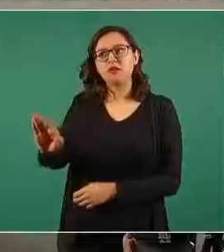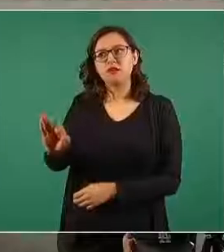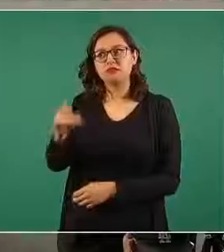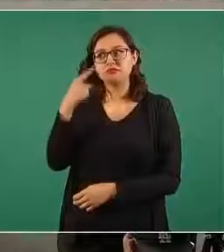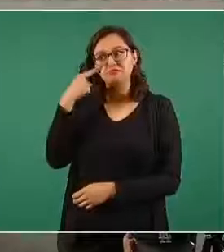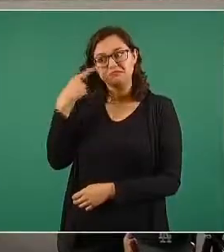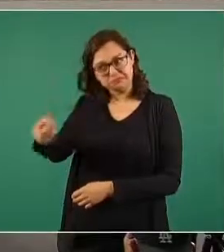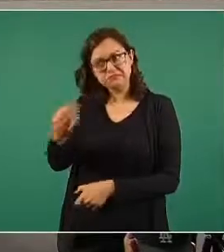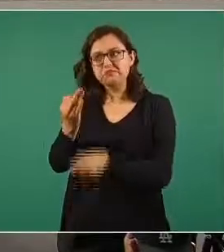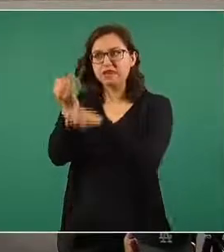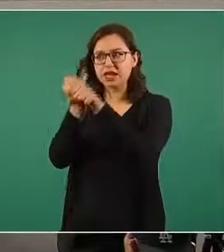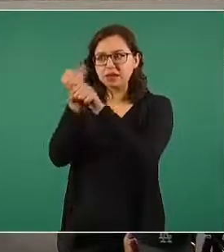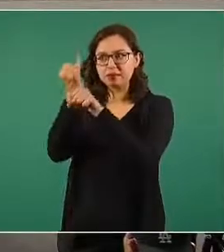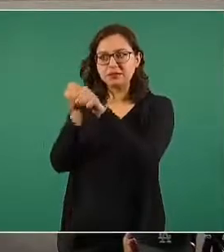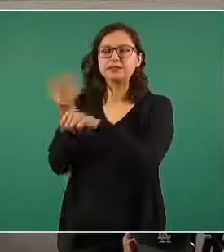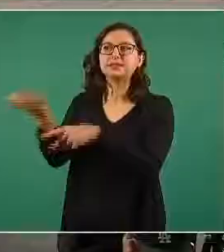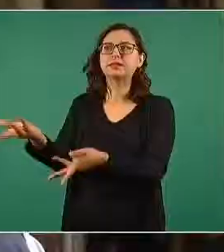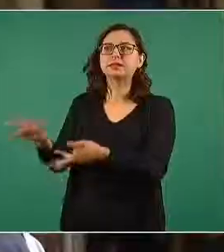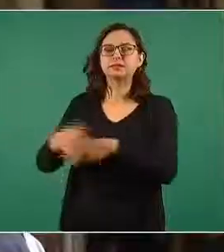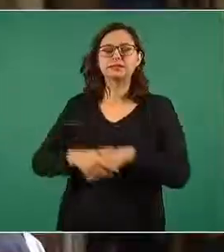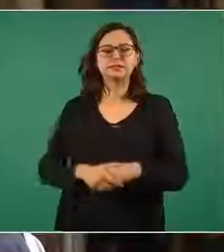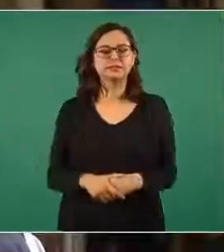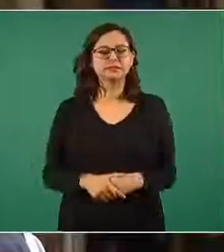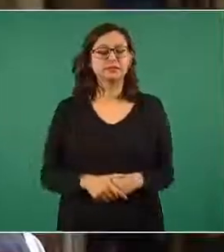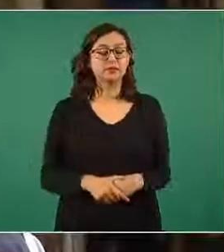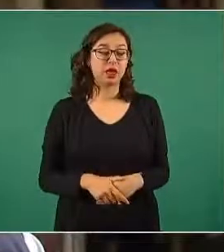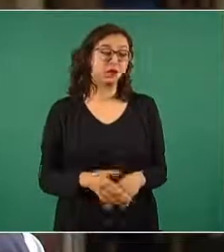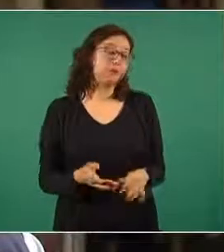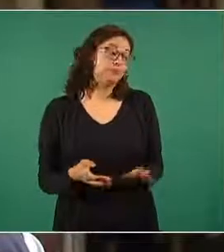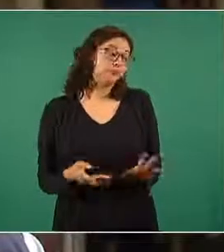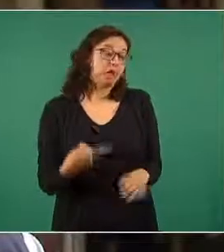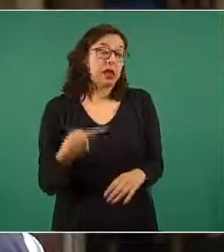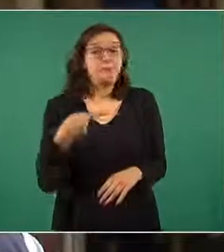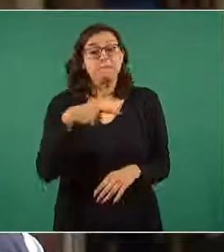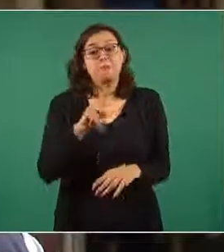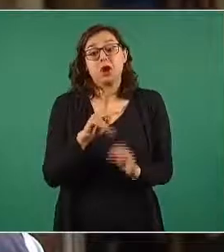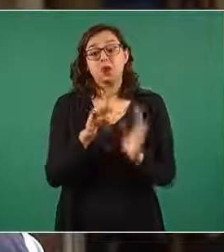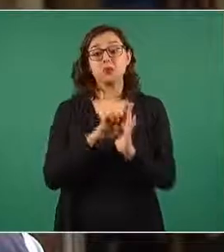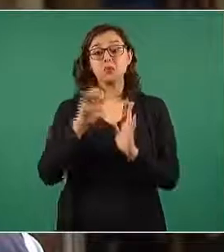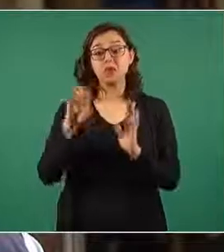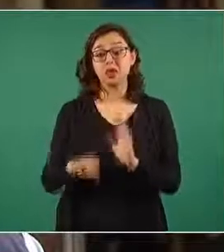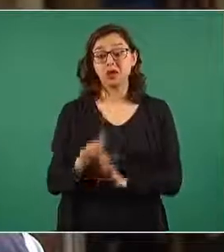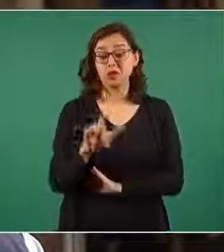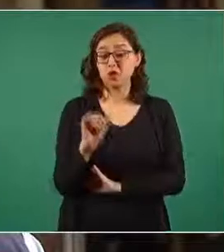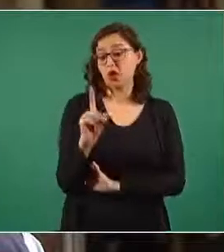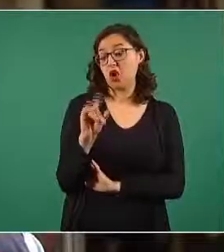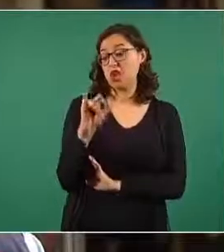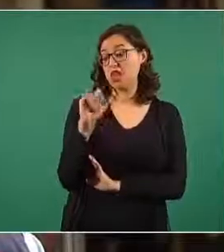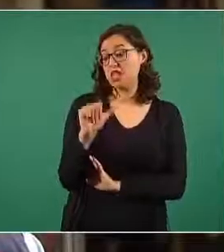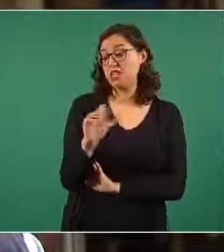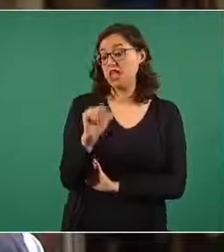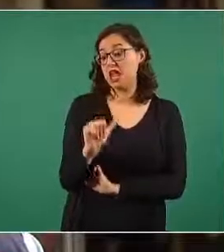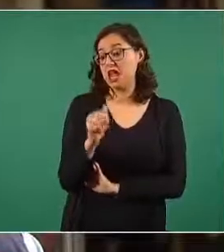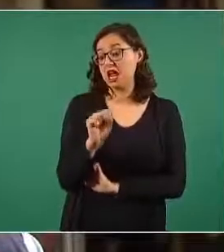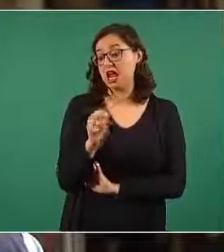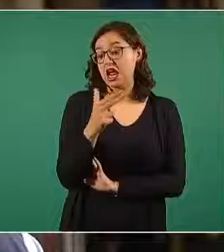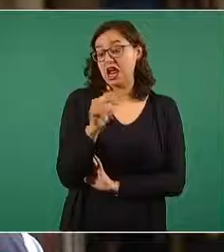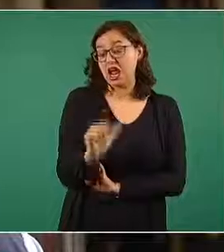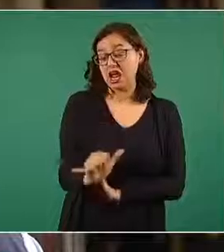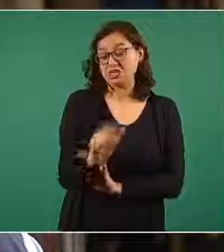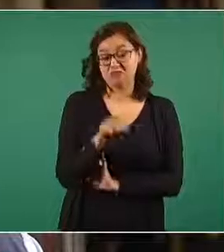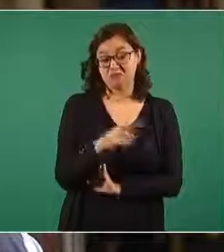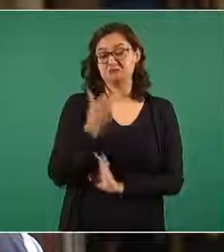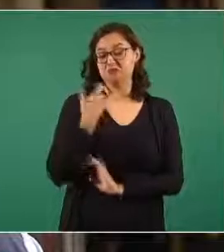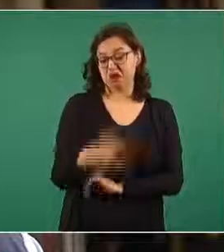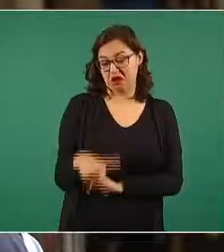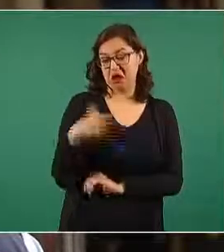Pero, por ejemplo, presidente, cuando se logra alguien que tiene recursos, como Lidia Cacho, por ejemplo, su caso ya llegó y al